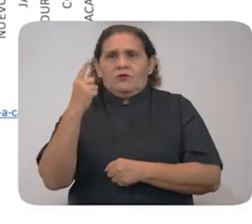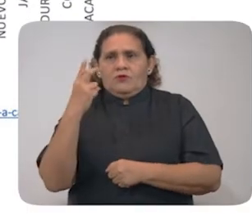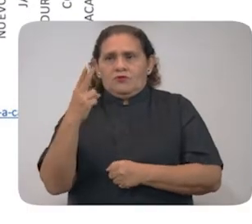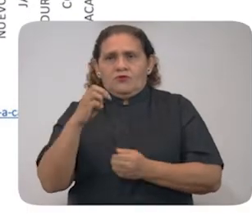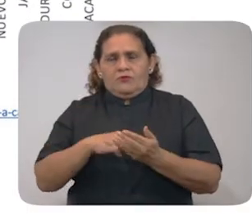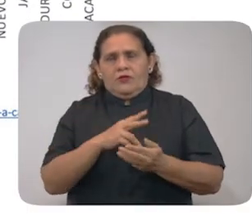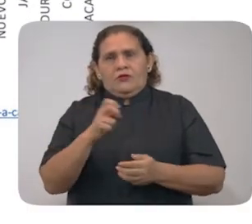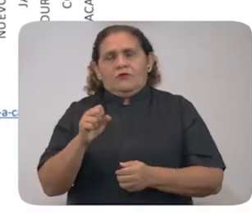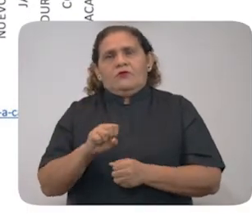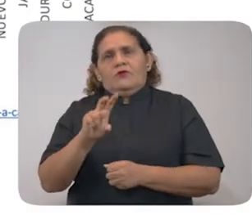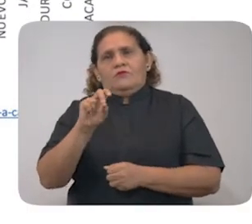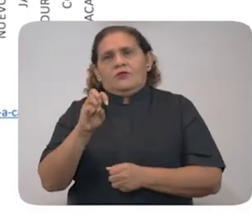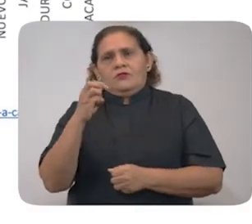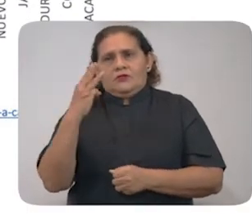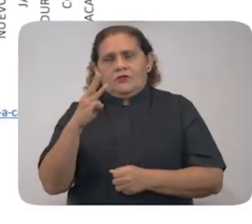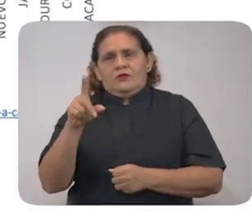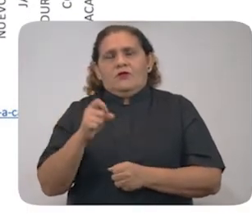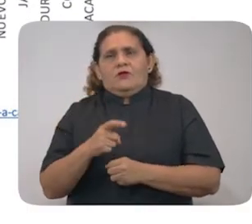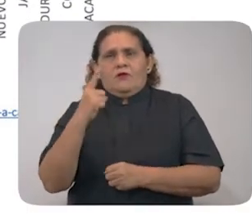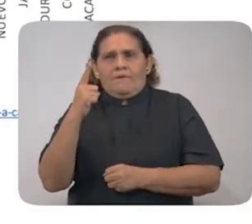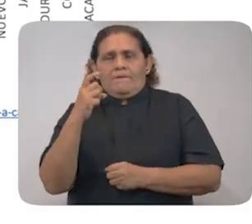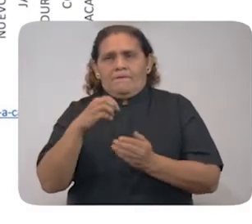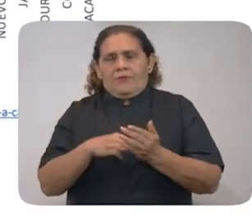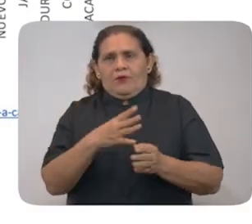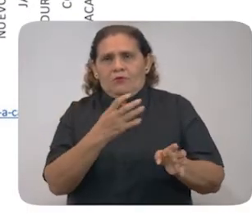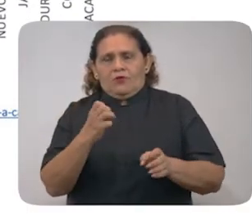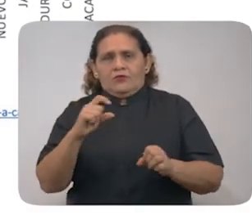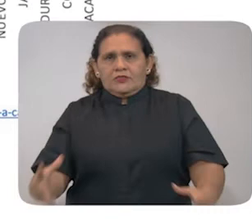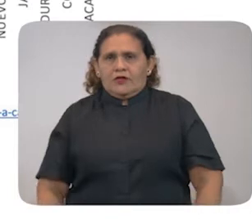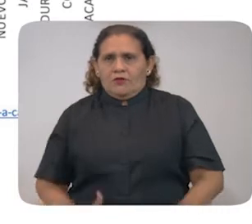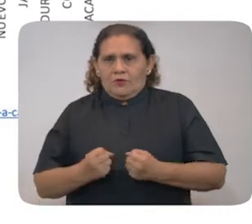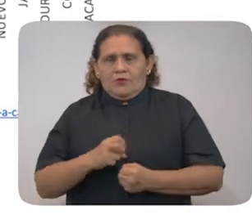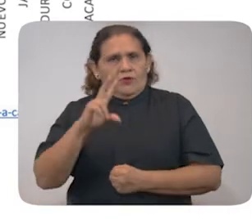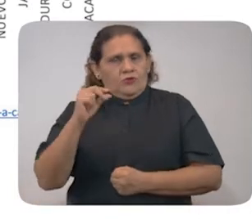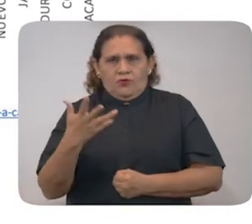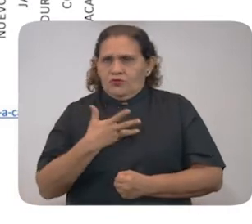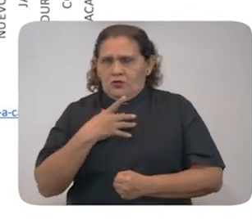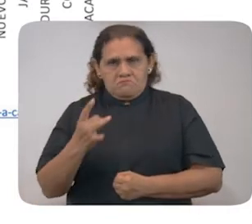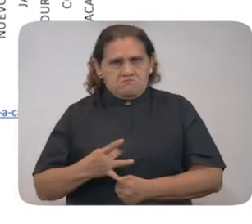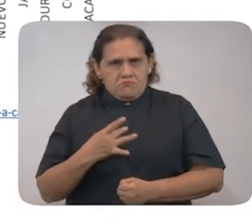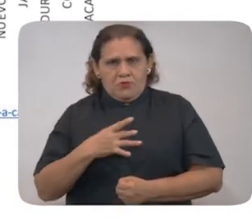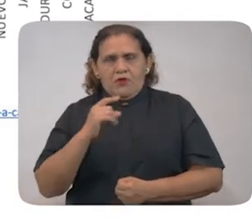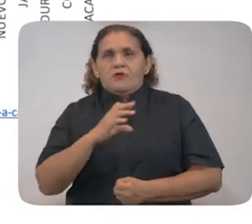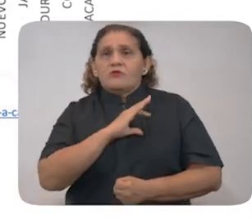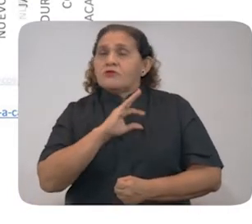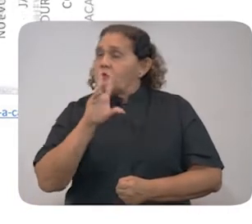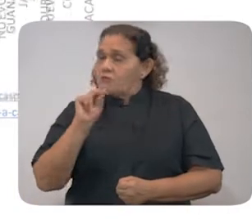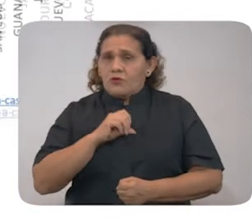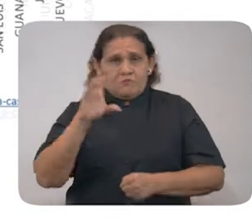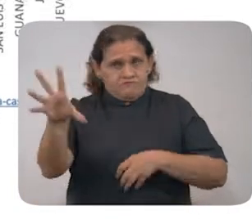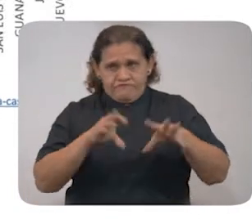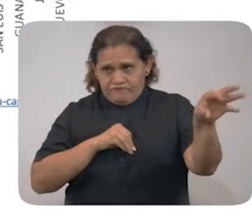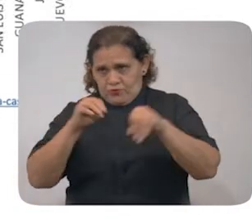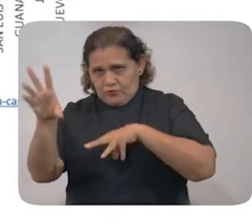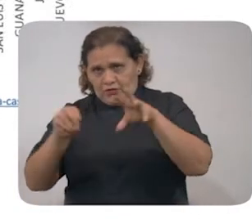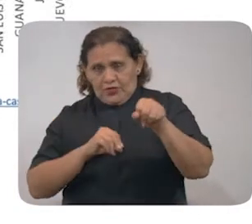,933 casos confirmados, 1,400 ya se recuperaron. No presentan síntomas ni pueden contagiar.